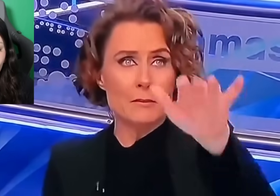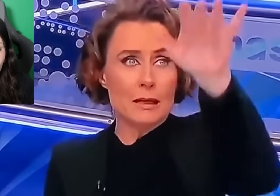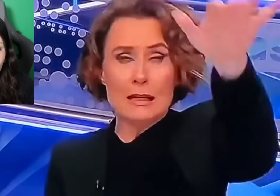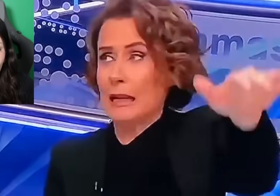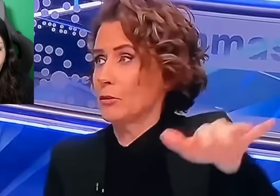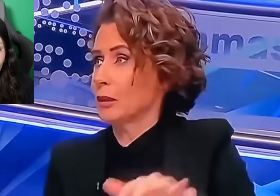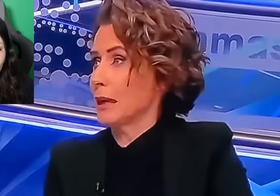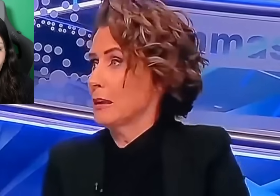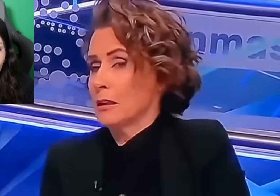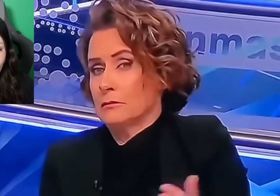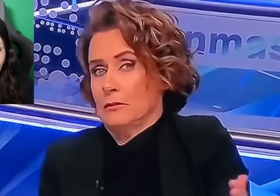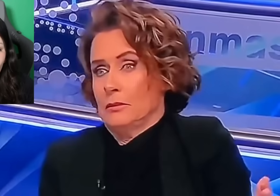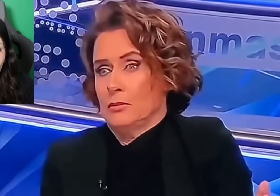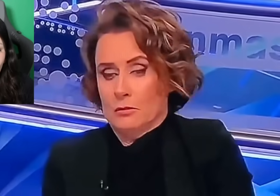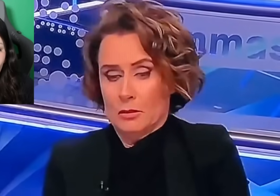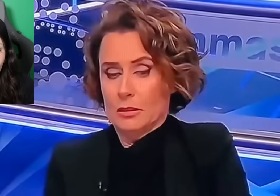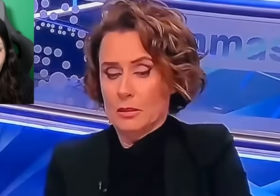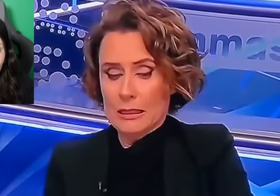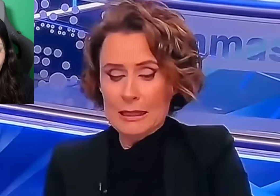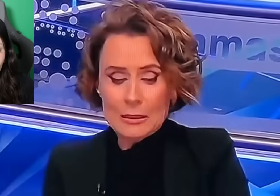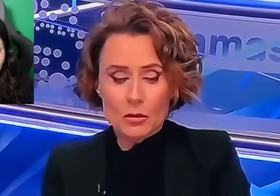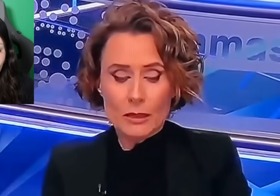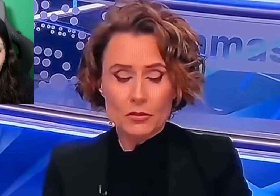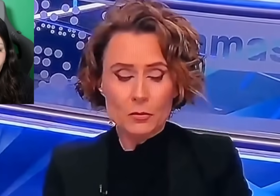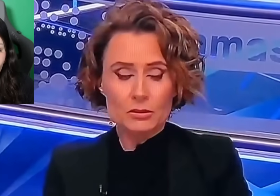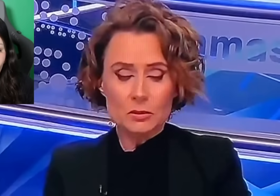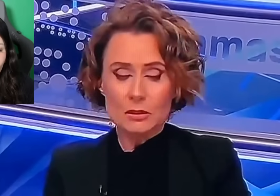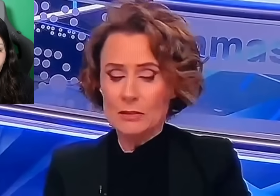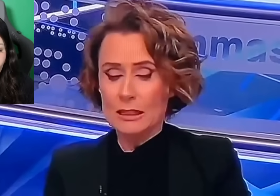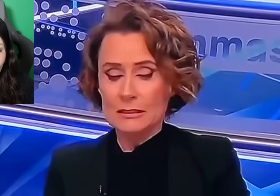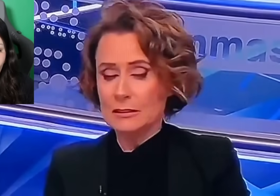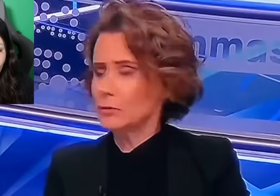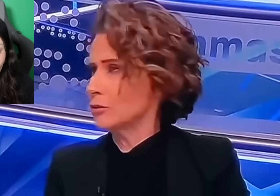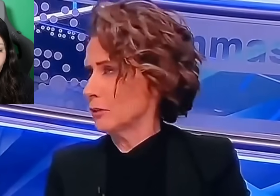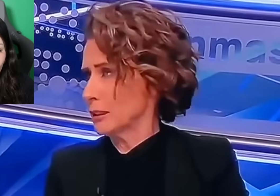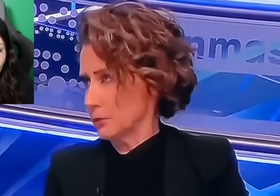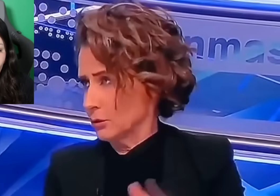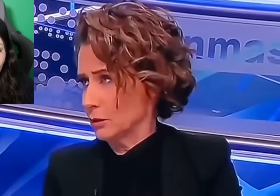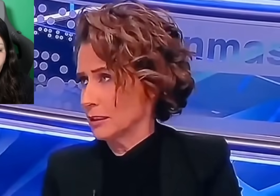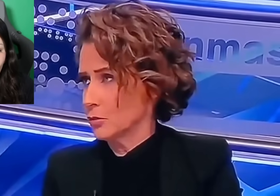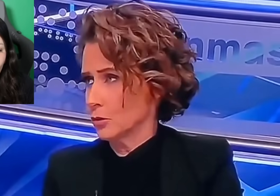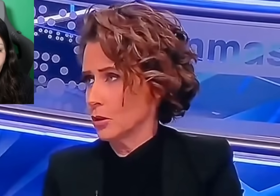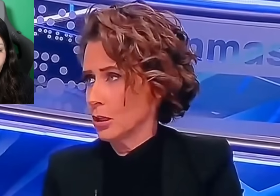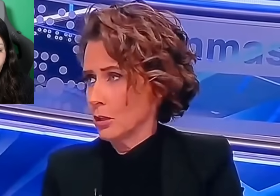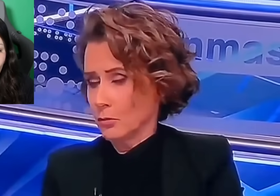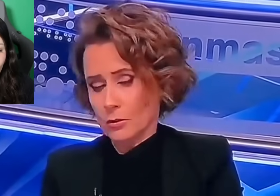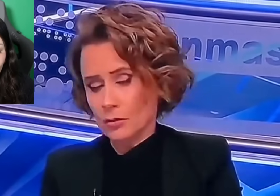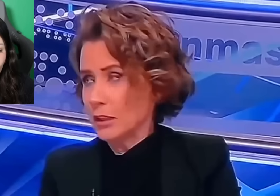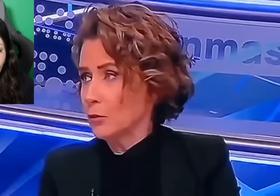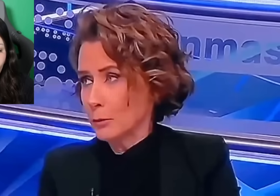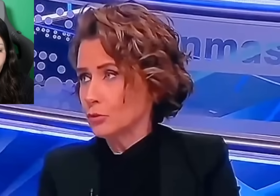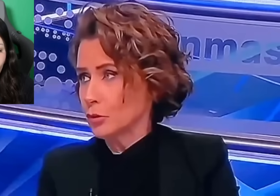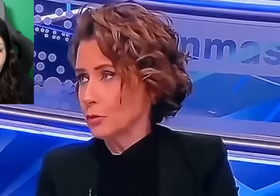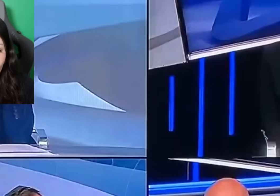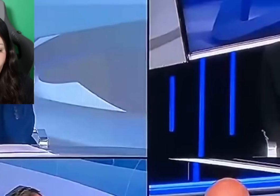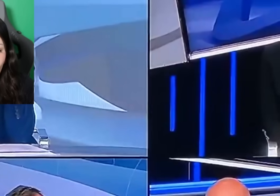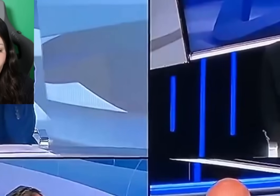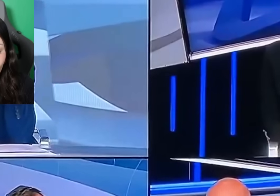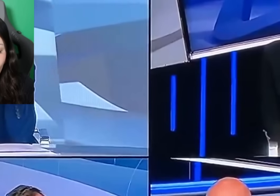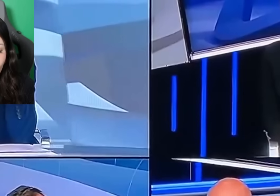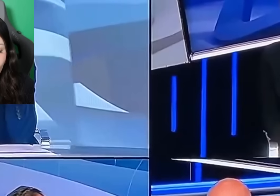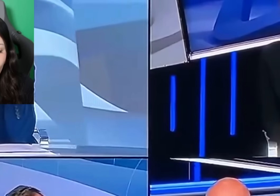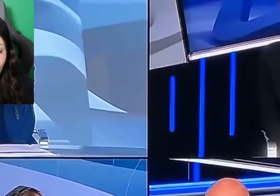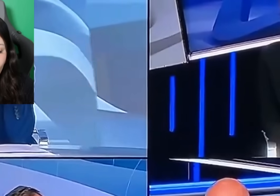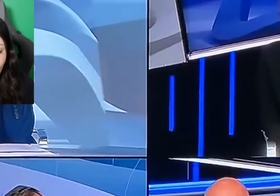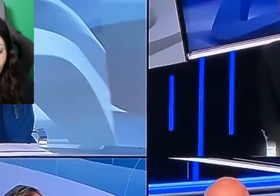campaña, programa, Claudia... Digo, quien lea todo esto, pues Claudia le dijo una sola frase, ¿no? Que lo hacía suyo. Bueno, no sé, punto por